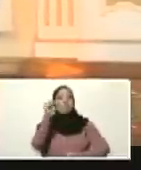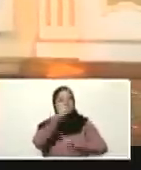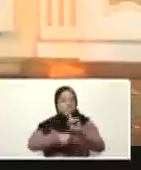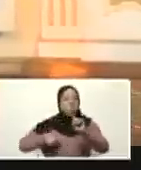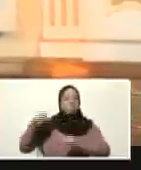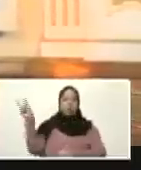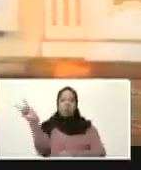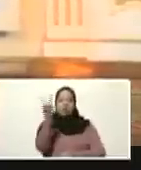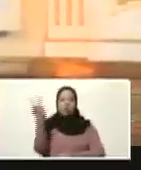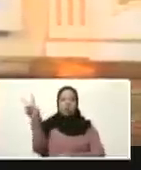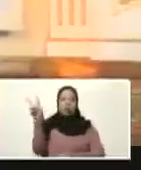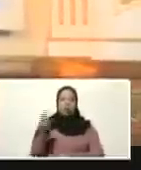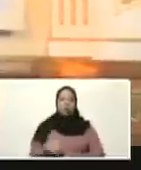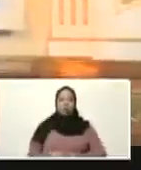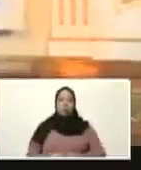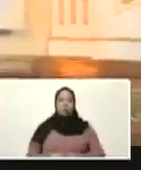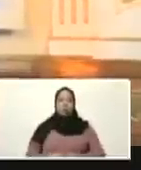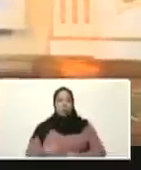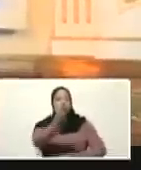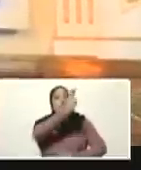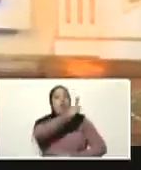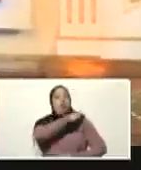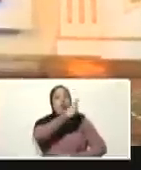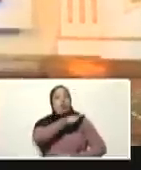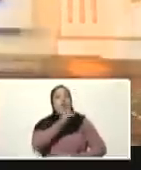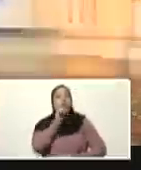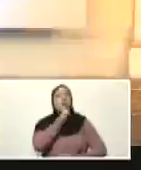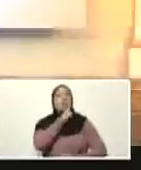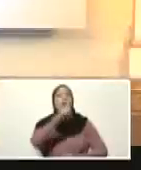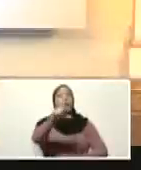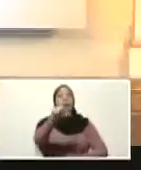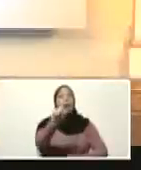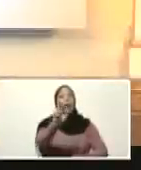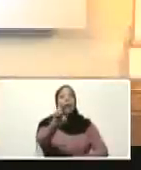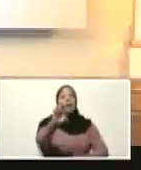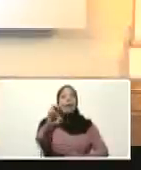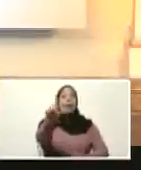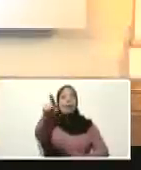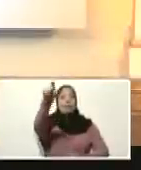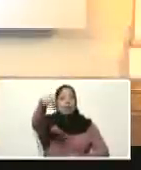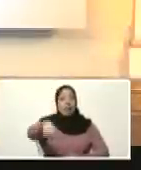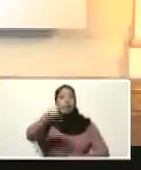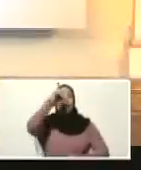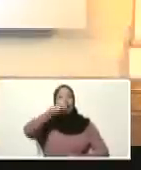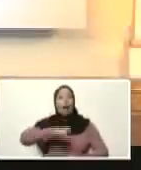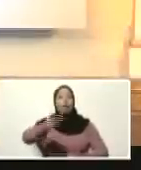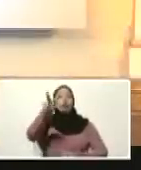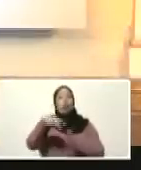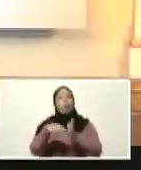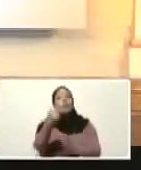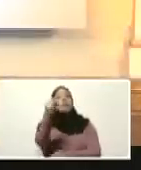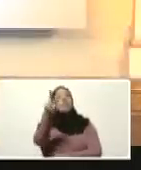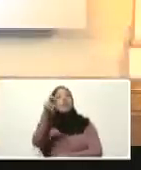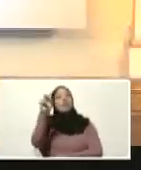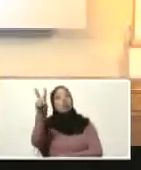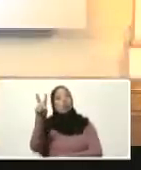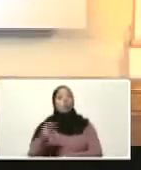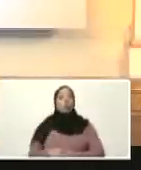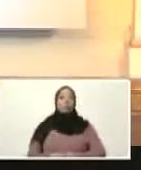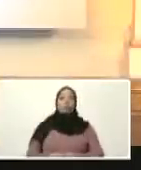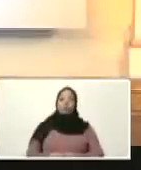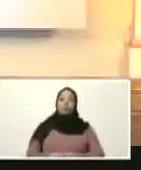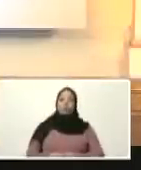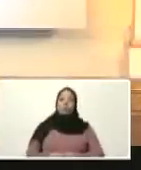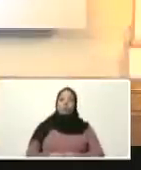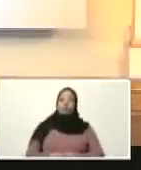Compatriota, general Hernández Lares, este año 2022 tuve